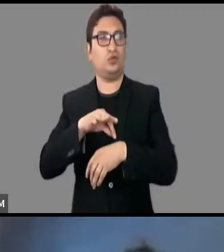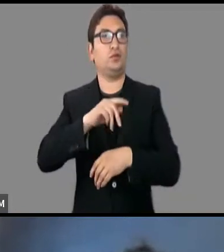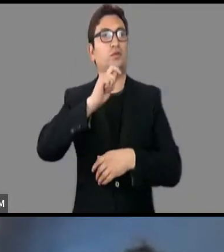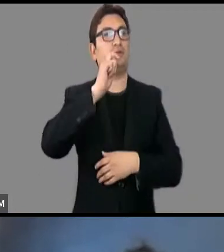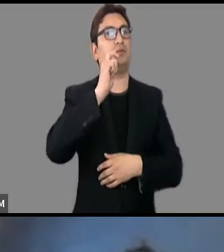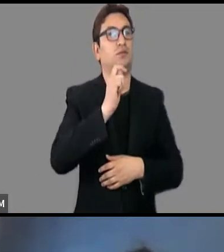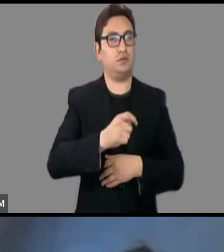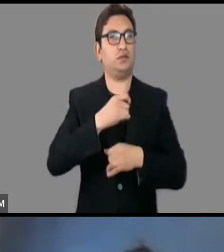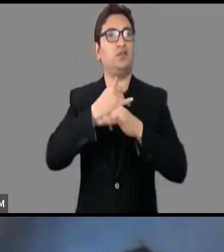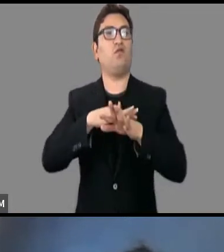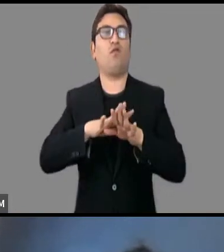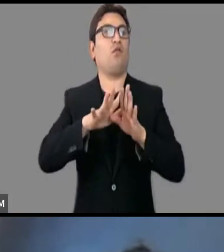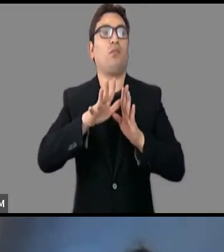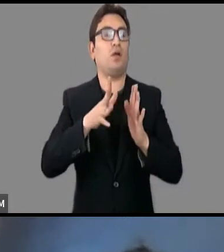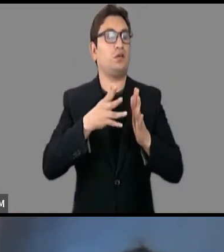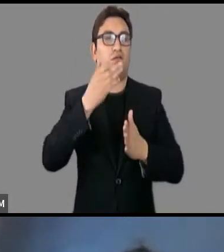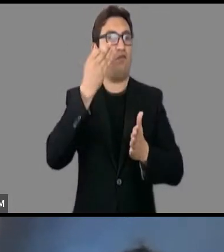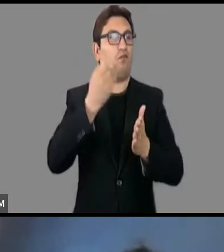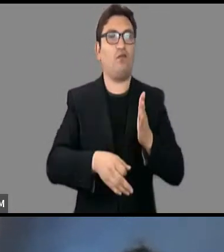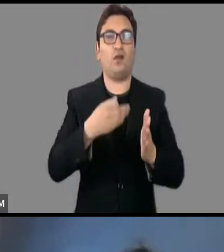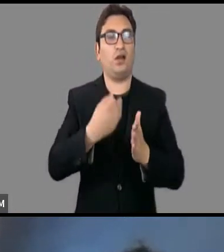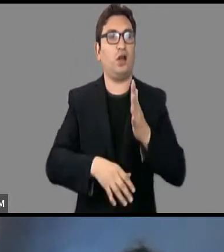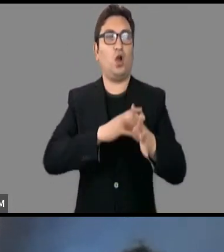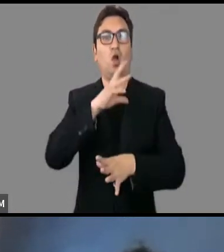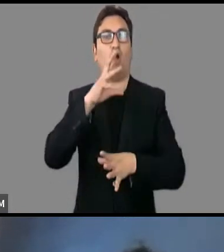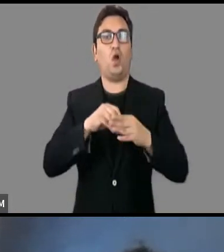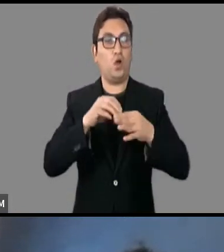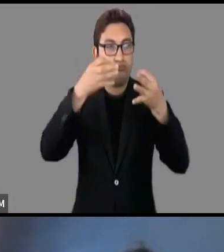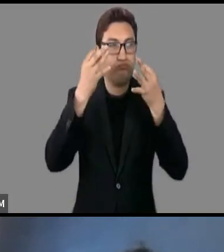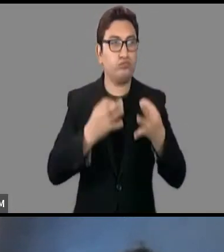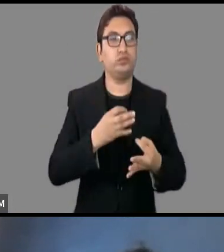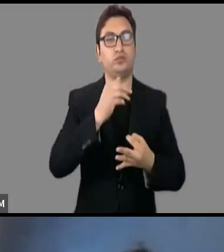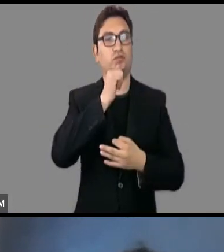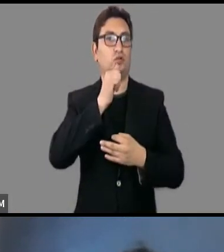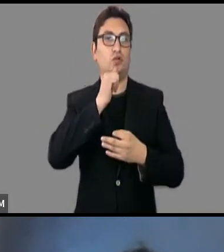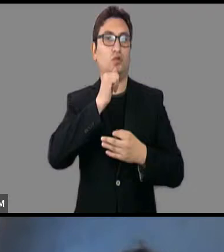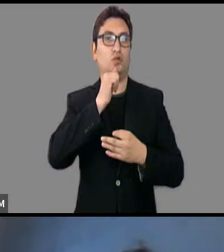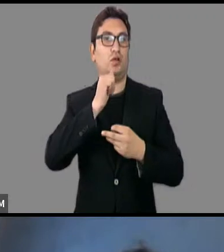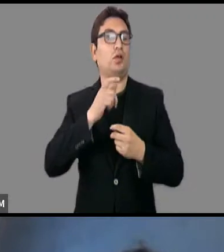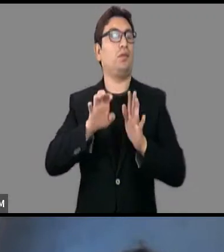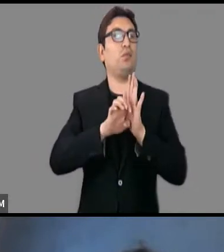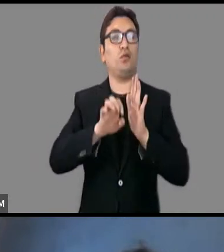ese bagaje de entendimiento que necesitamos, ¿no? Gracias.